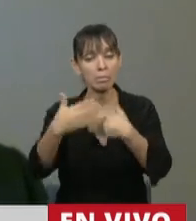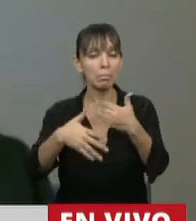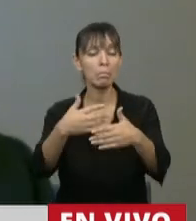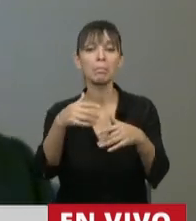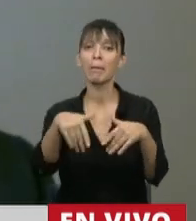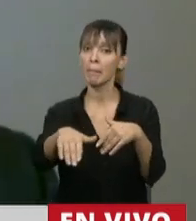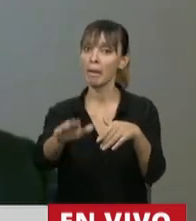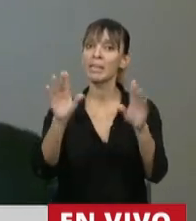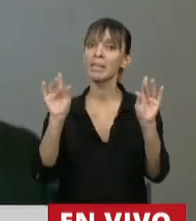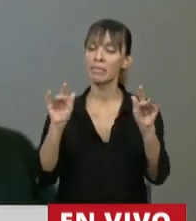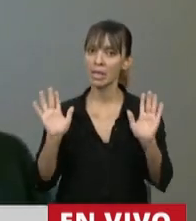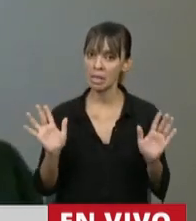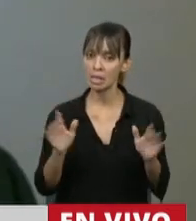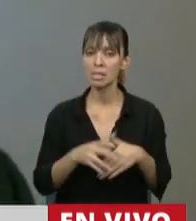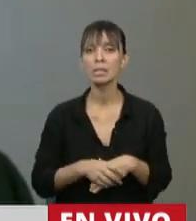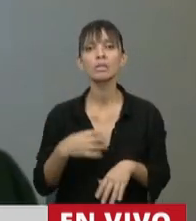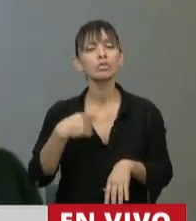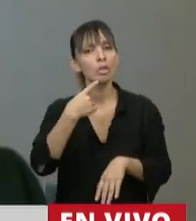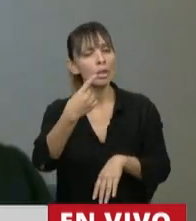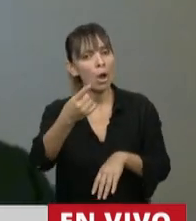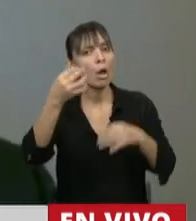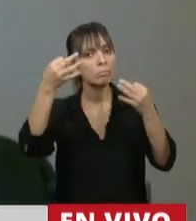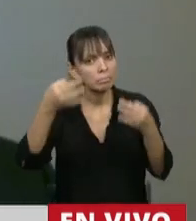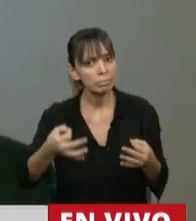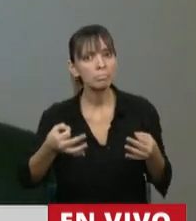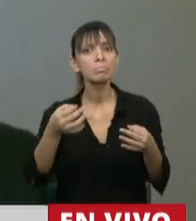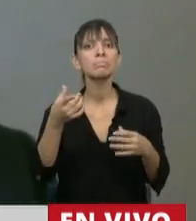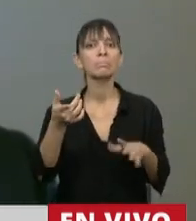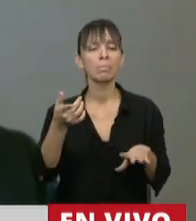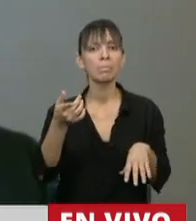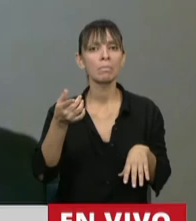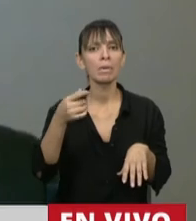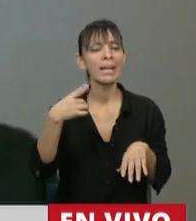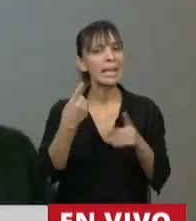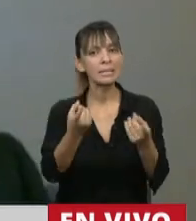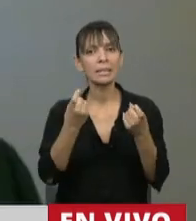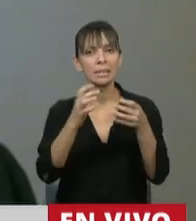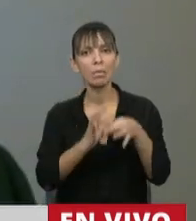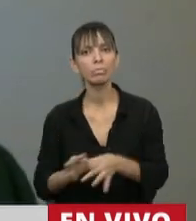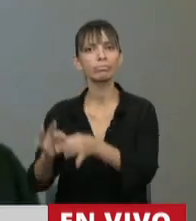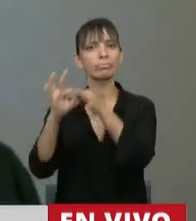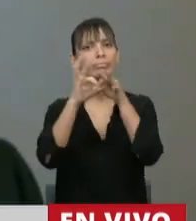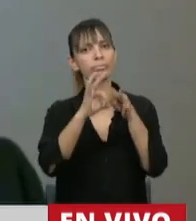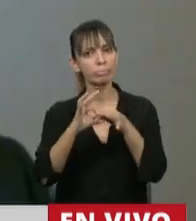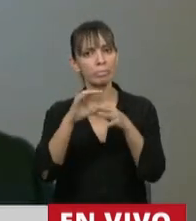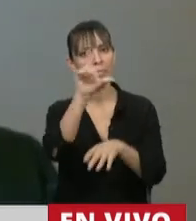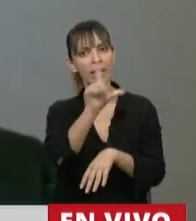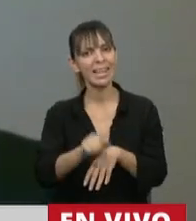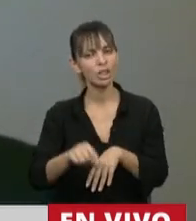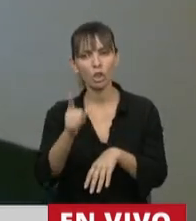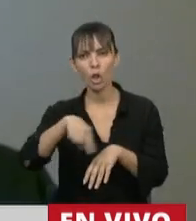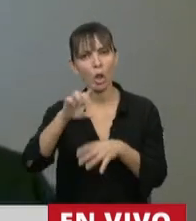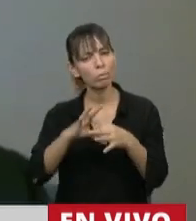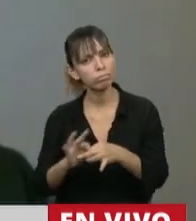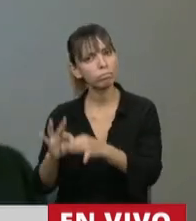y he dicho y sostengo que es necesaria la unidad nacional para encontrar un